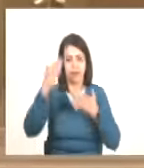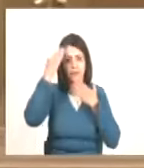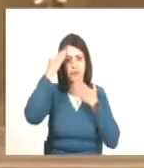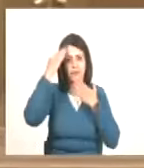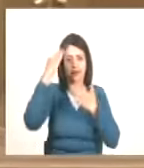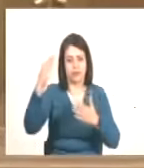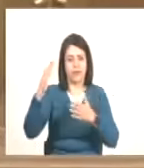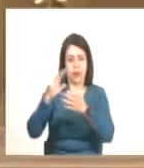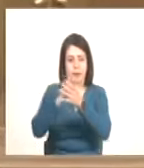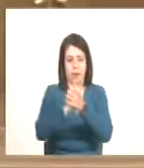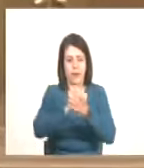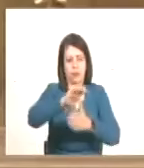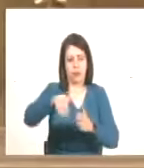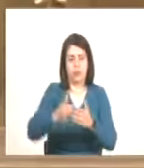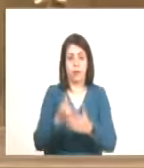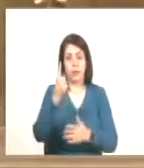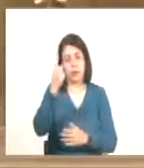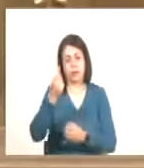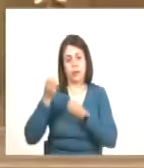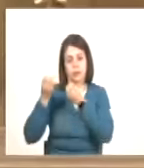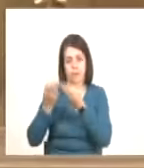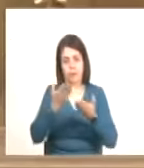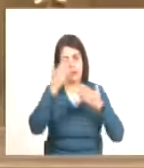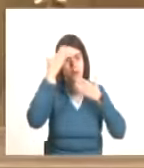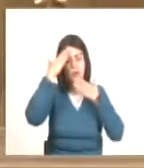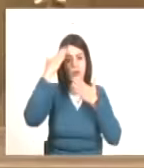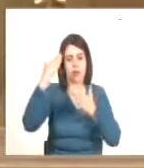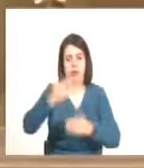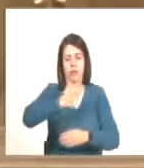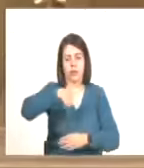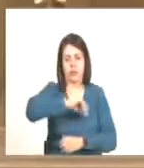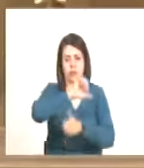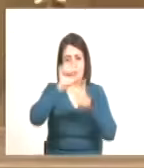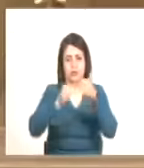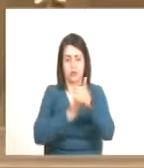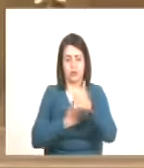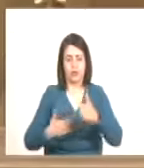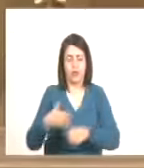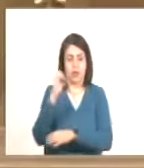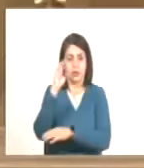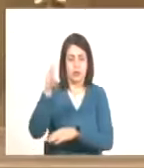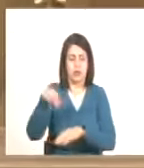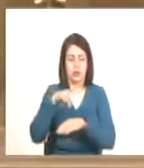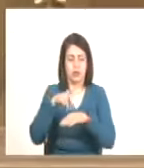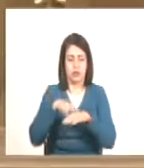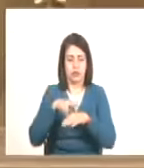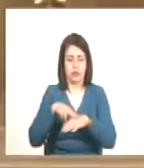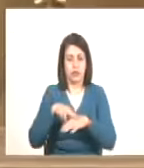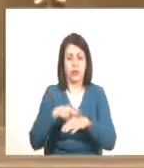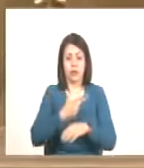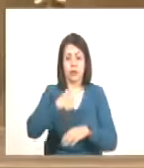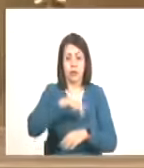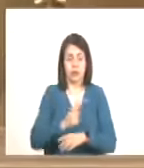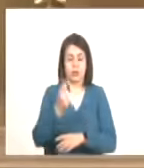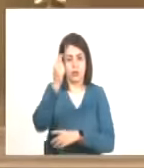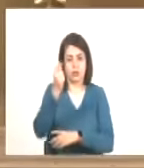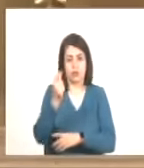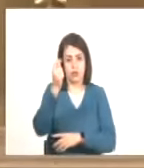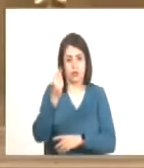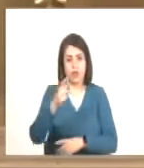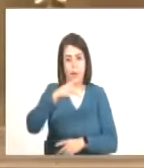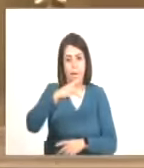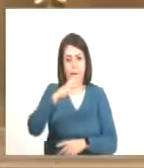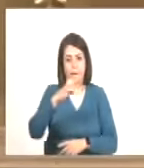Saludarlos, compañero, compañera. Primero, transmitir un saludo a nuestro vicepresidente de la Asamblea Nacional, nuestro diputado